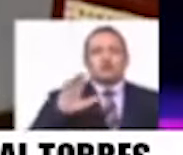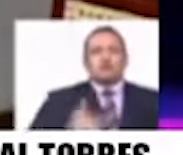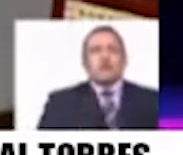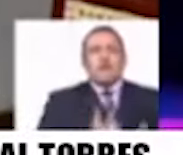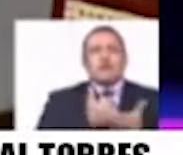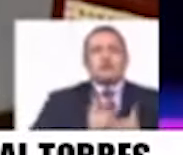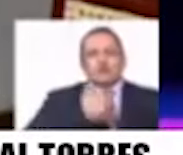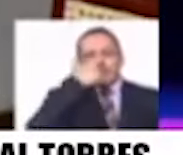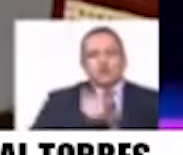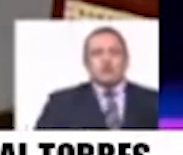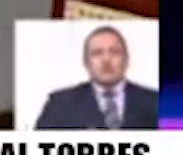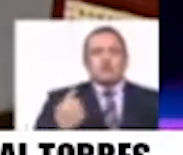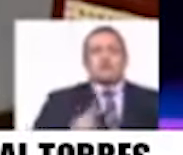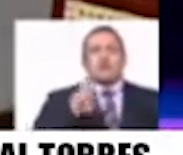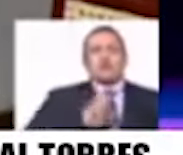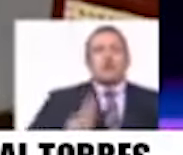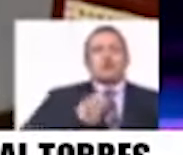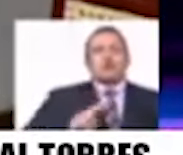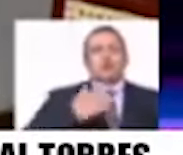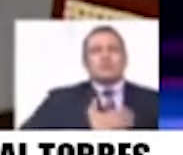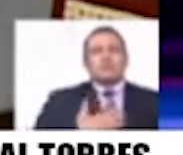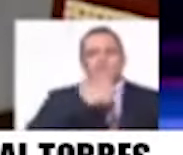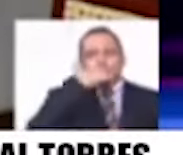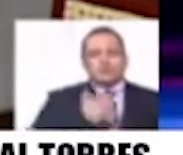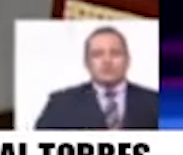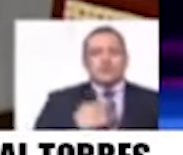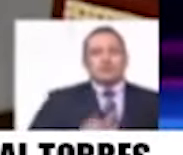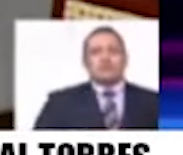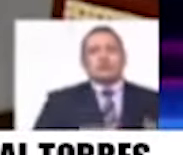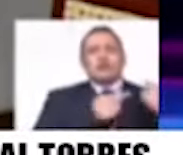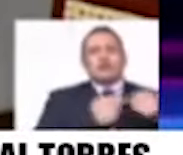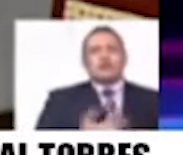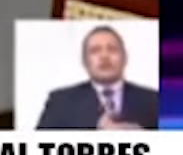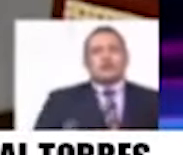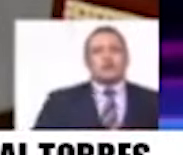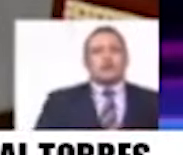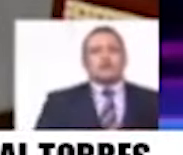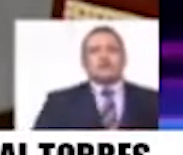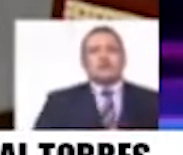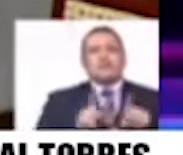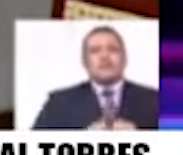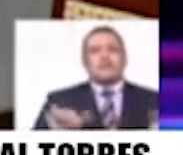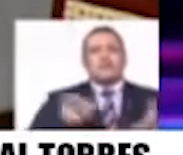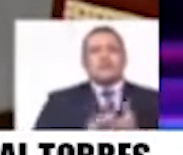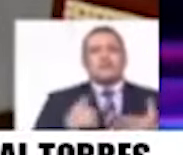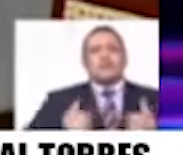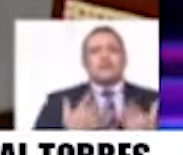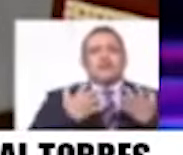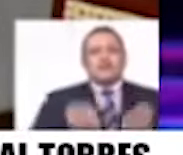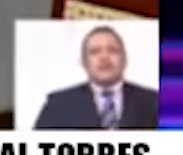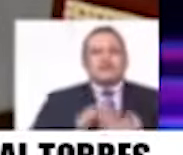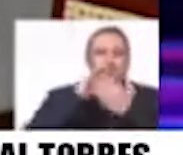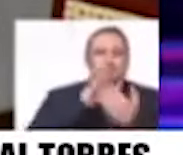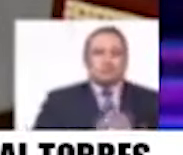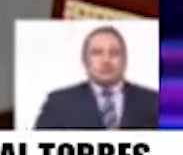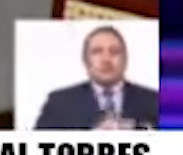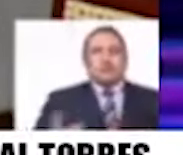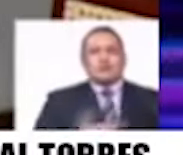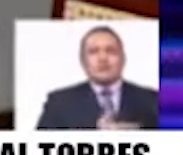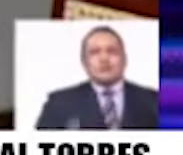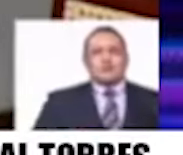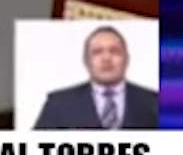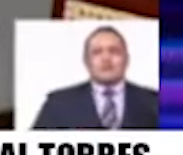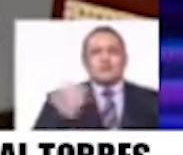beneficio personal, la utilidad personal, utilizar el cargo público para querer derrocar al